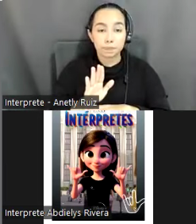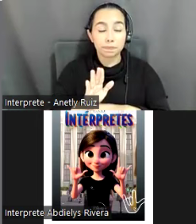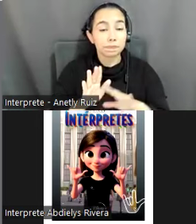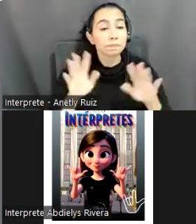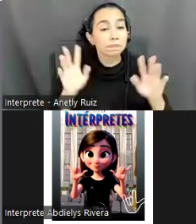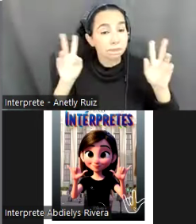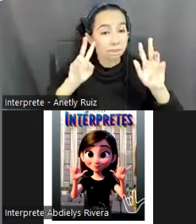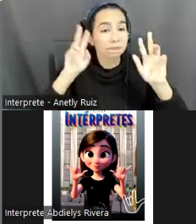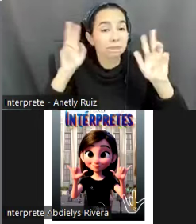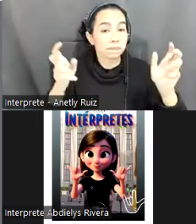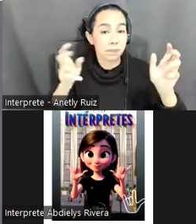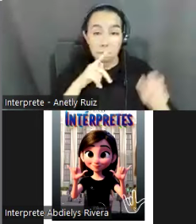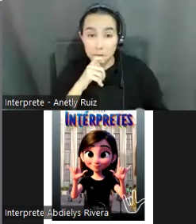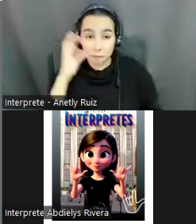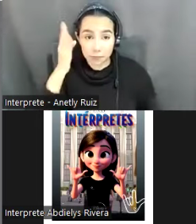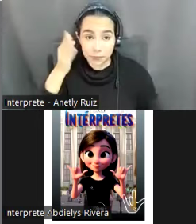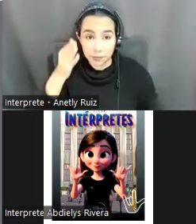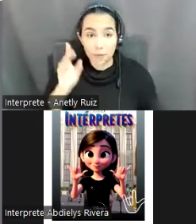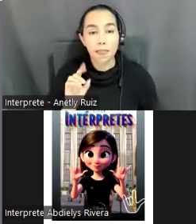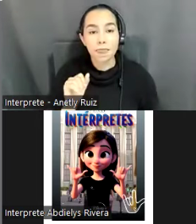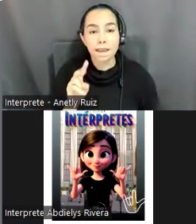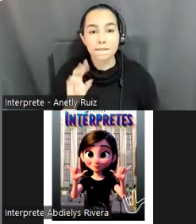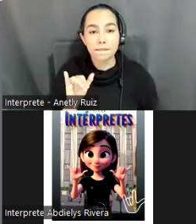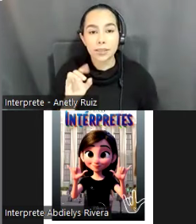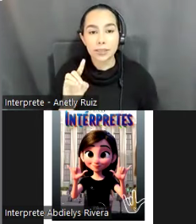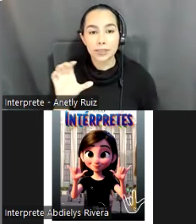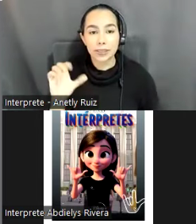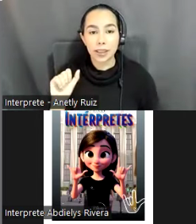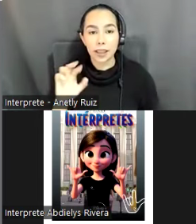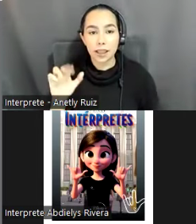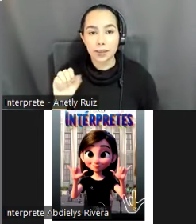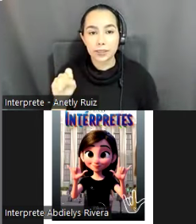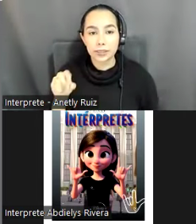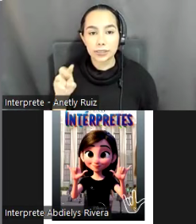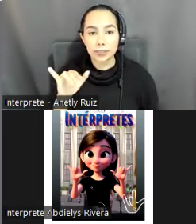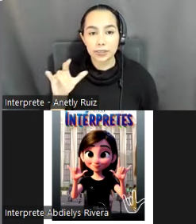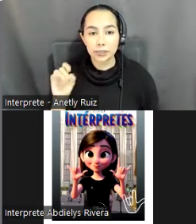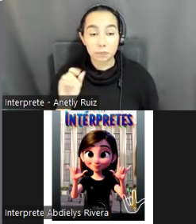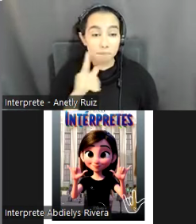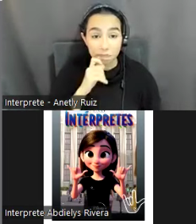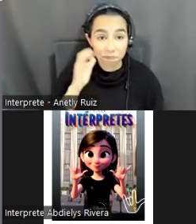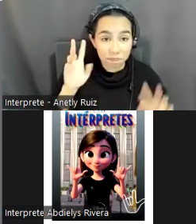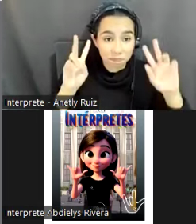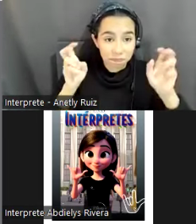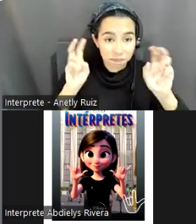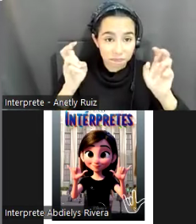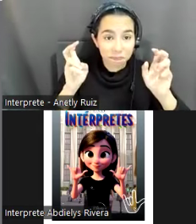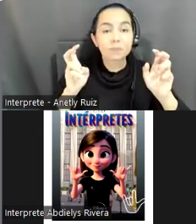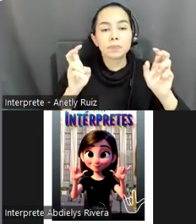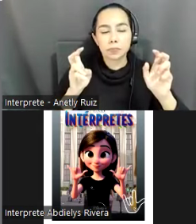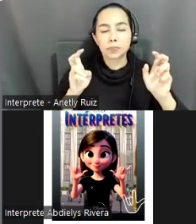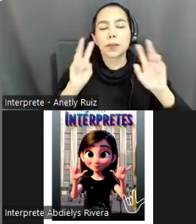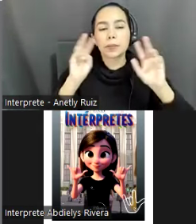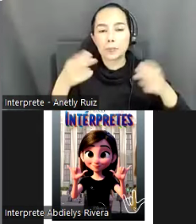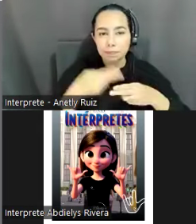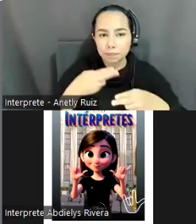nos va a ofrecer el licenciado David Carrasquillo bajo el tema Retos de la transportación en Puerto Rico y las implicaciones